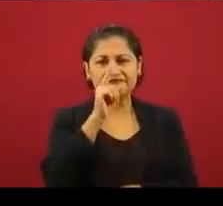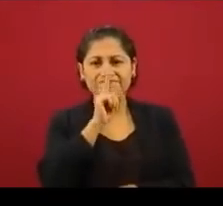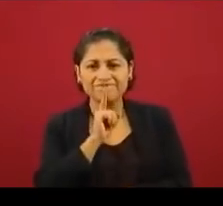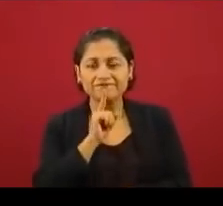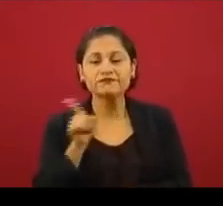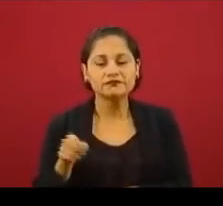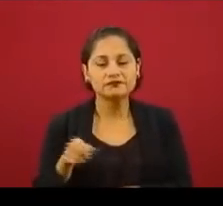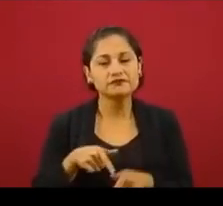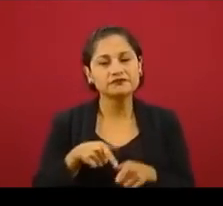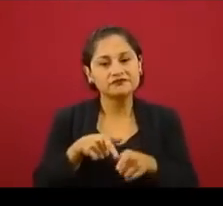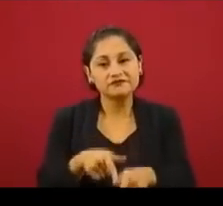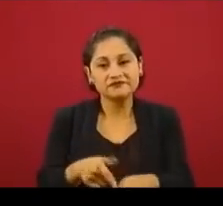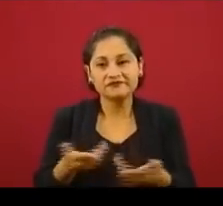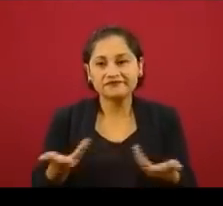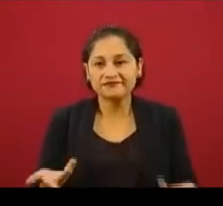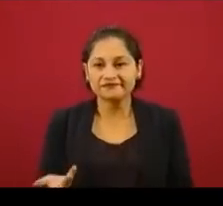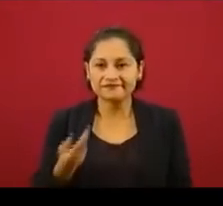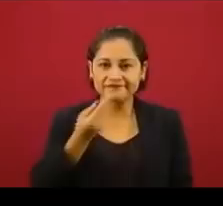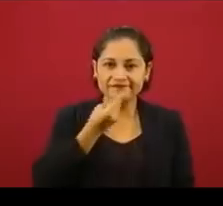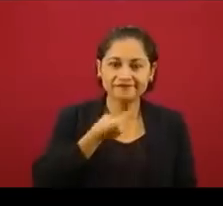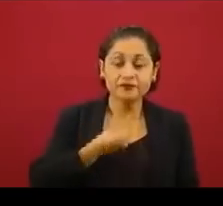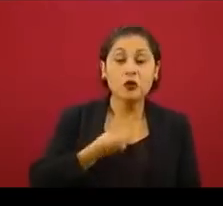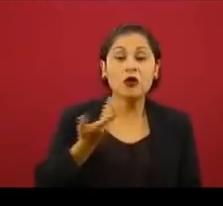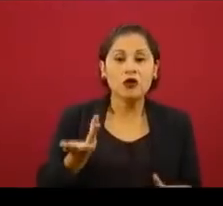y depongan esa actitud,